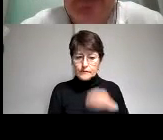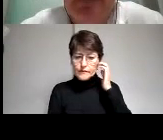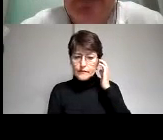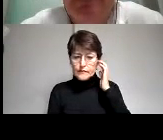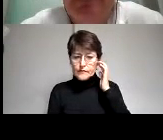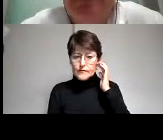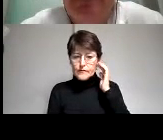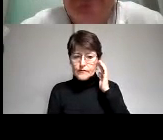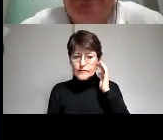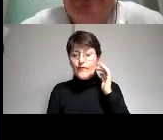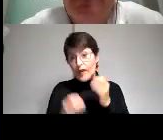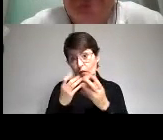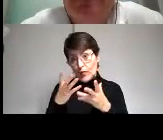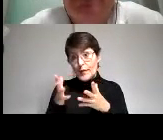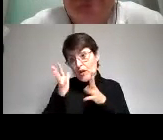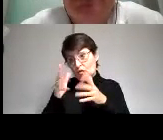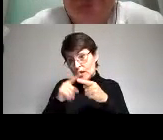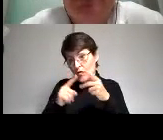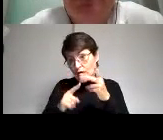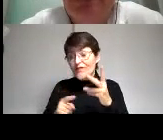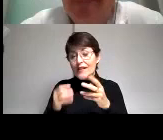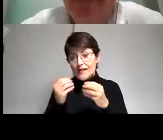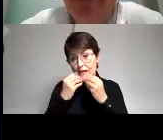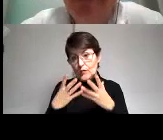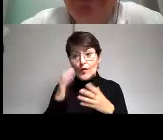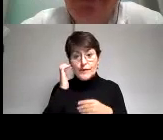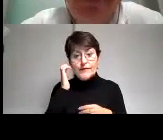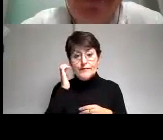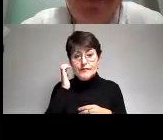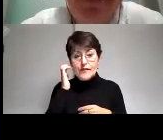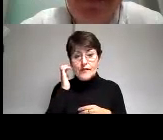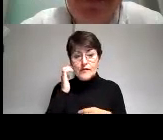¿no? Ojalá, ya nos contarás en otro webinar.